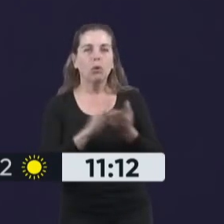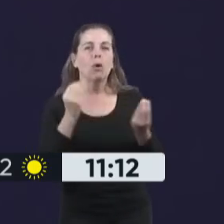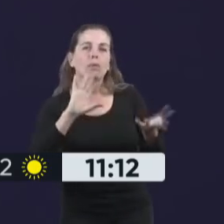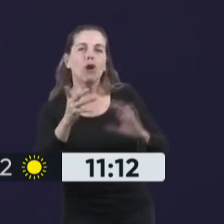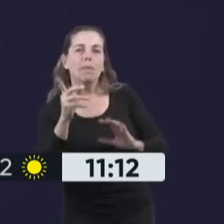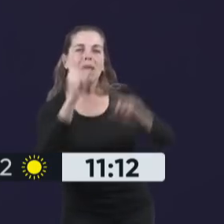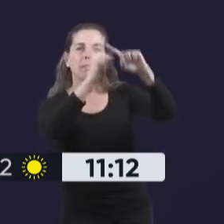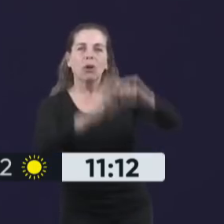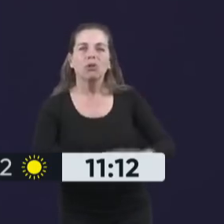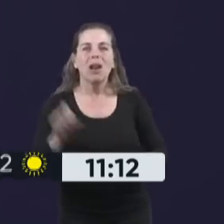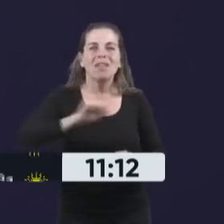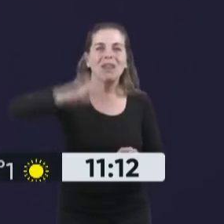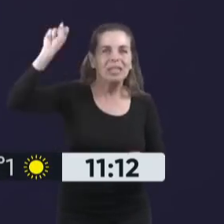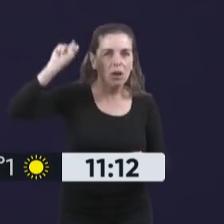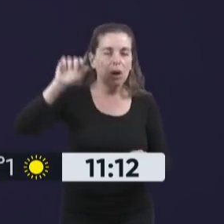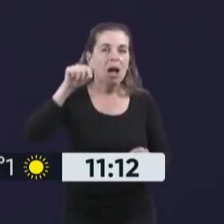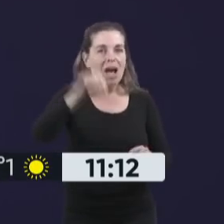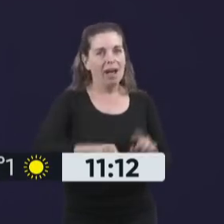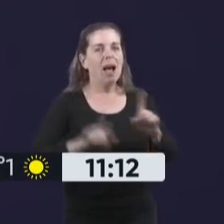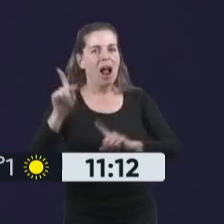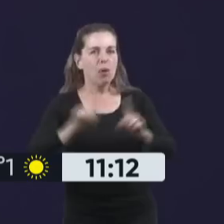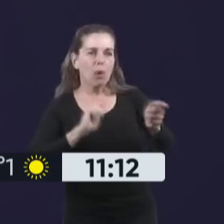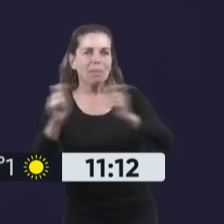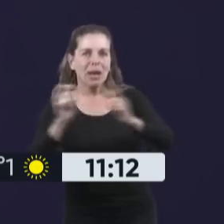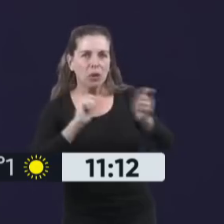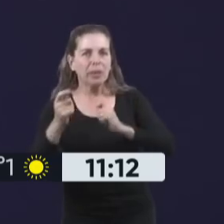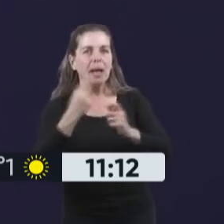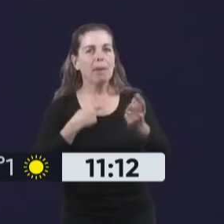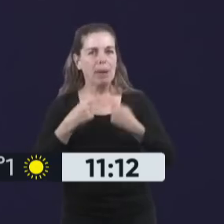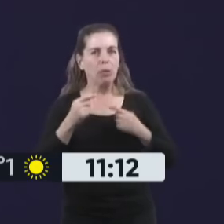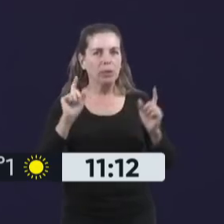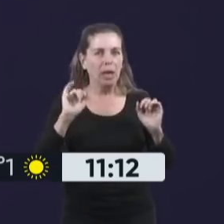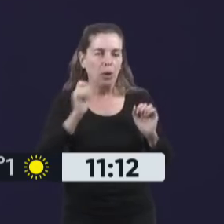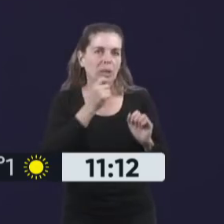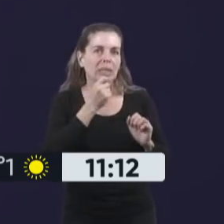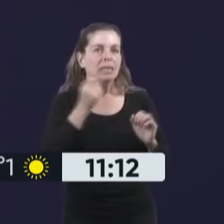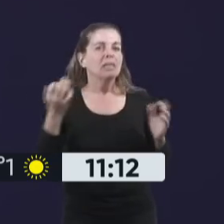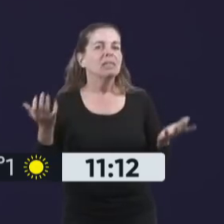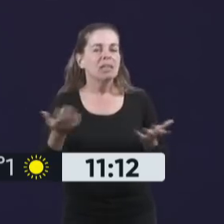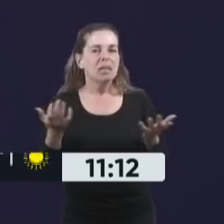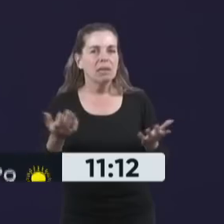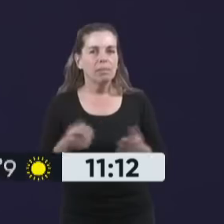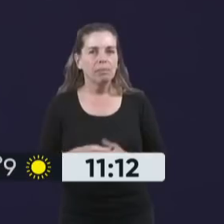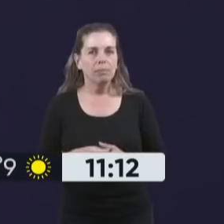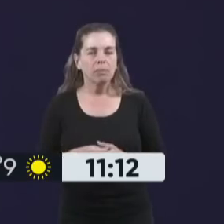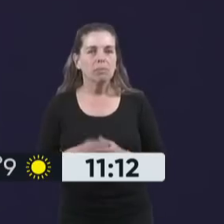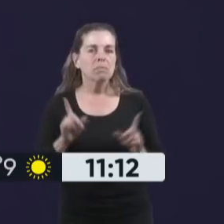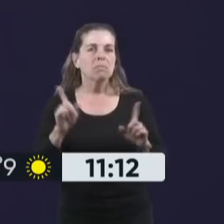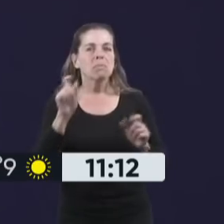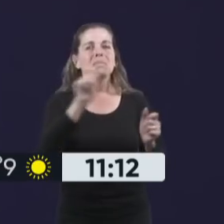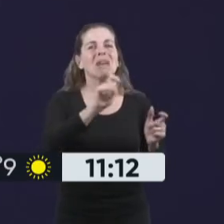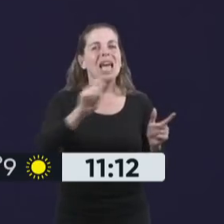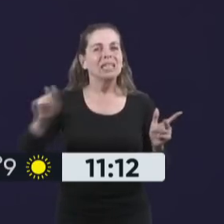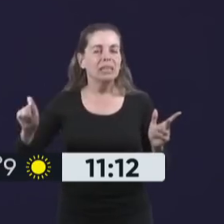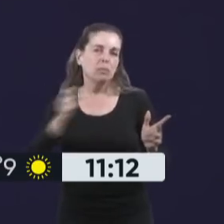Pero claramente acá, de hecho, varios me han preguntado en otras oportunidades si efectivamente en algún mes que ha subido